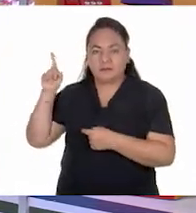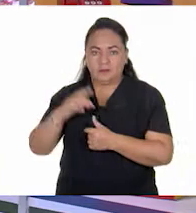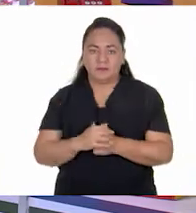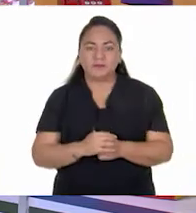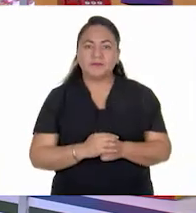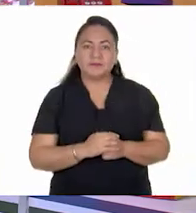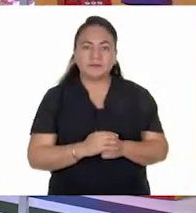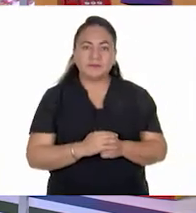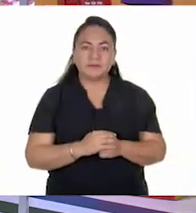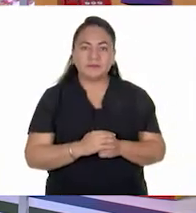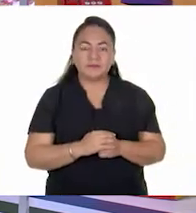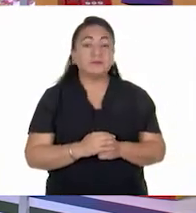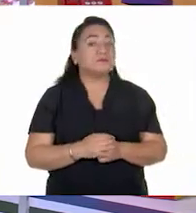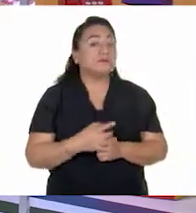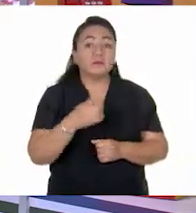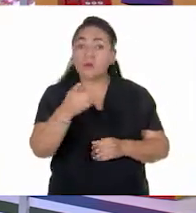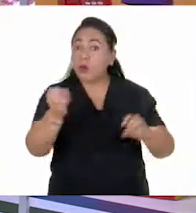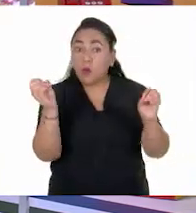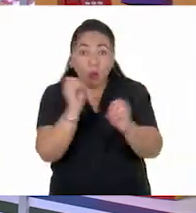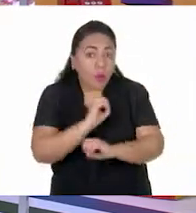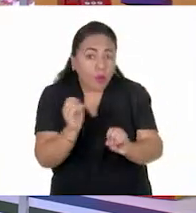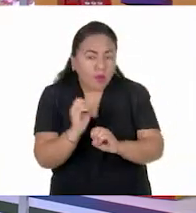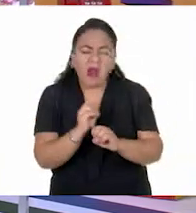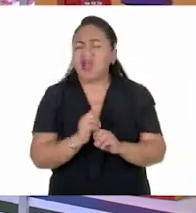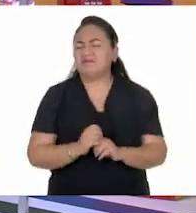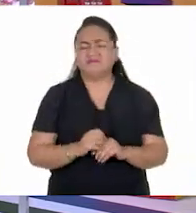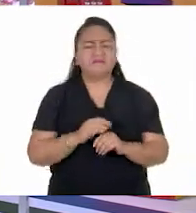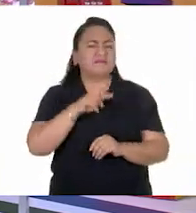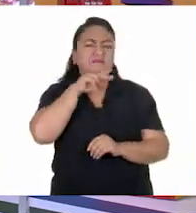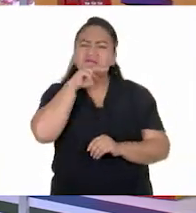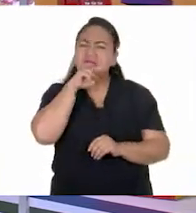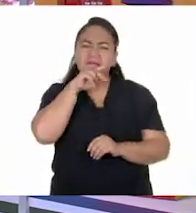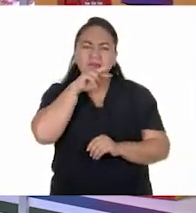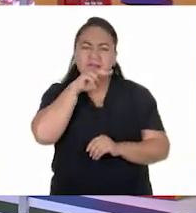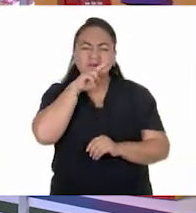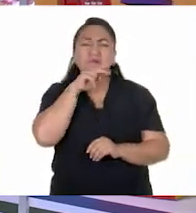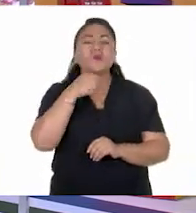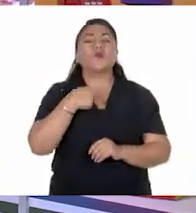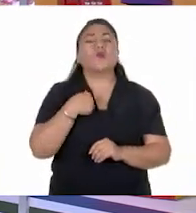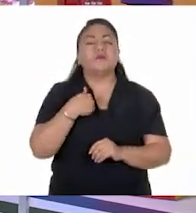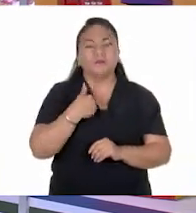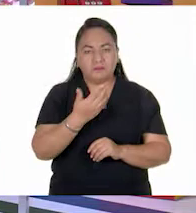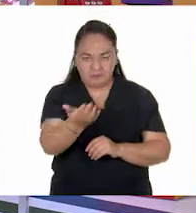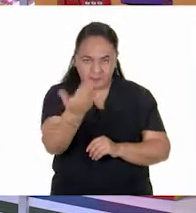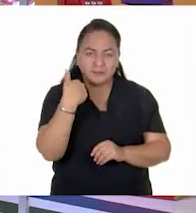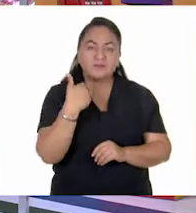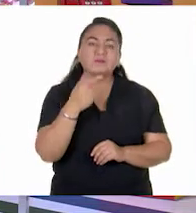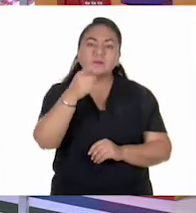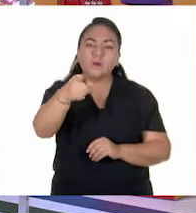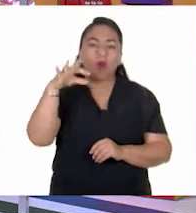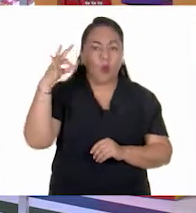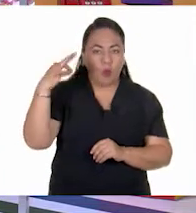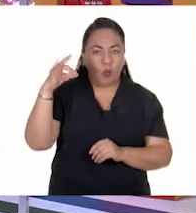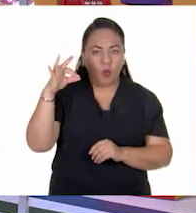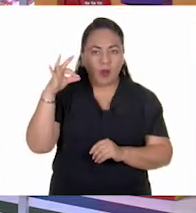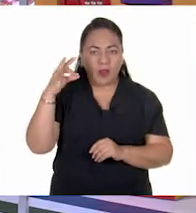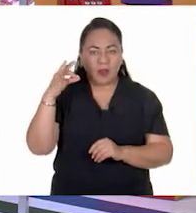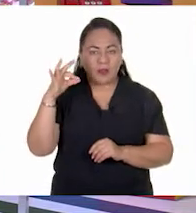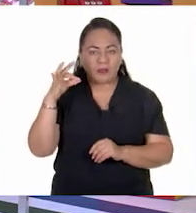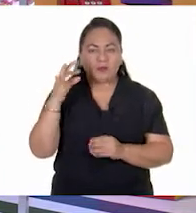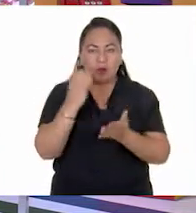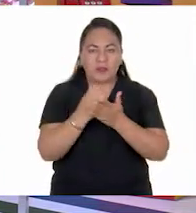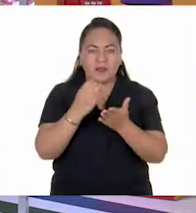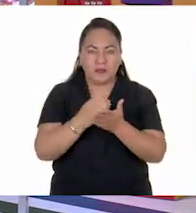de hoy. Si no lo hicieron, no se preocupen. ¿Qué les parece si los invito a que tomen una hoja de